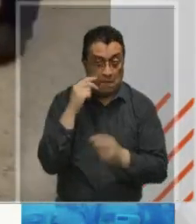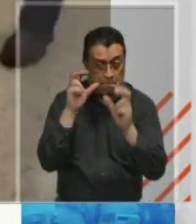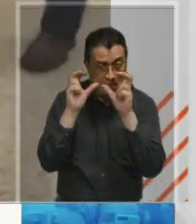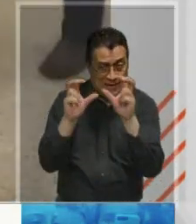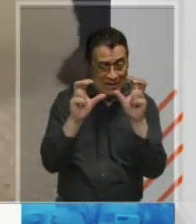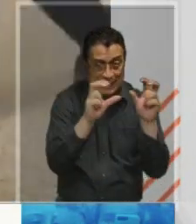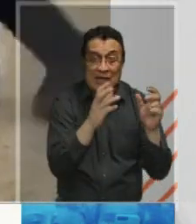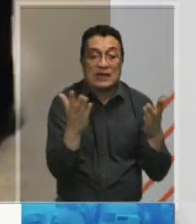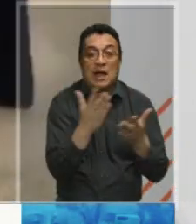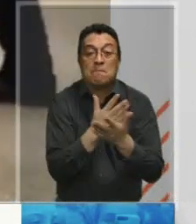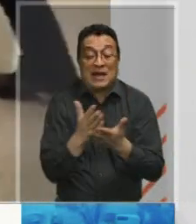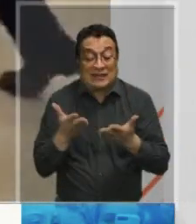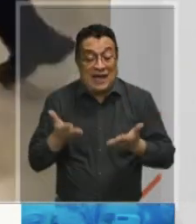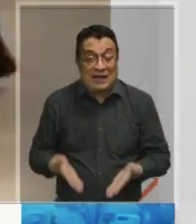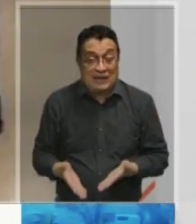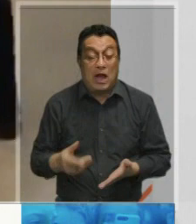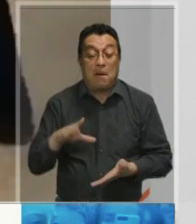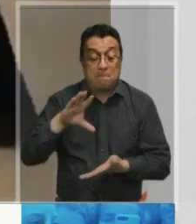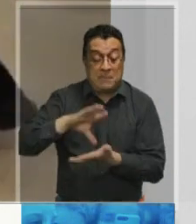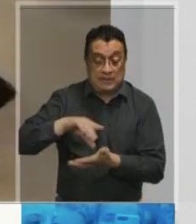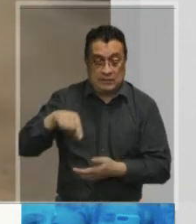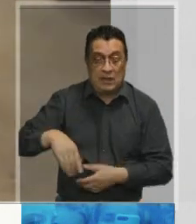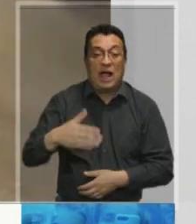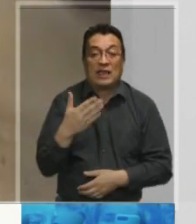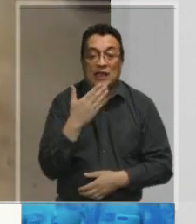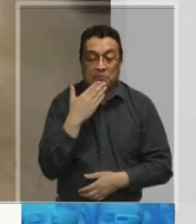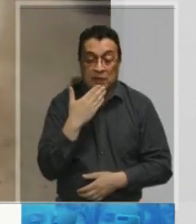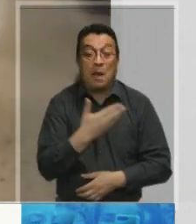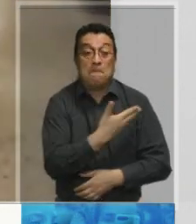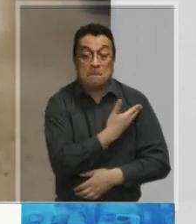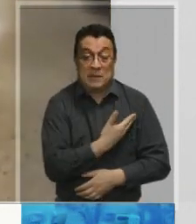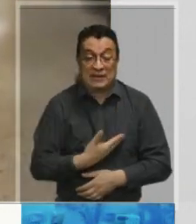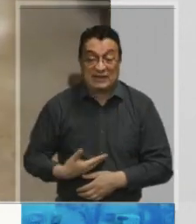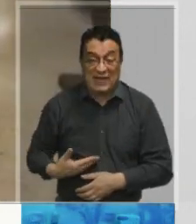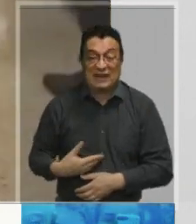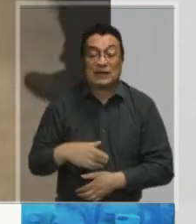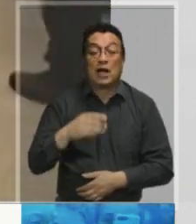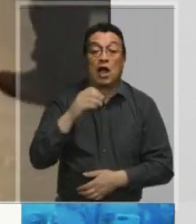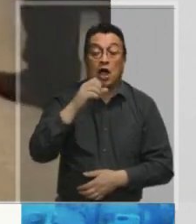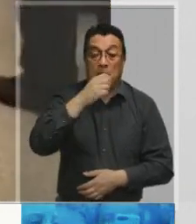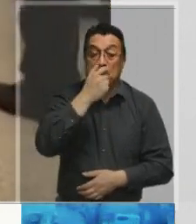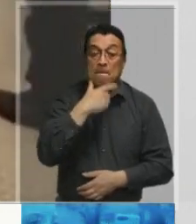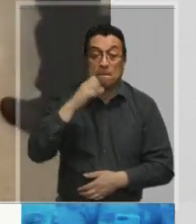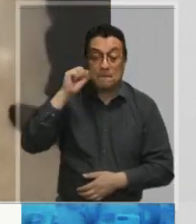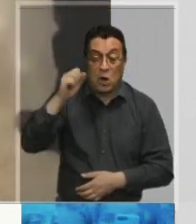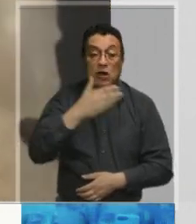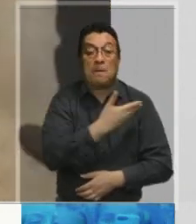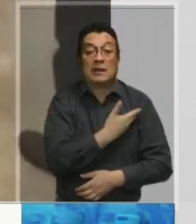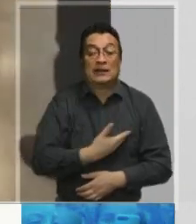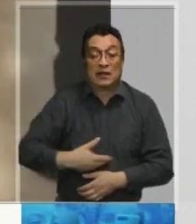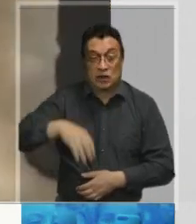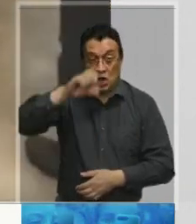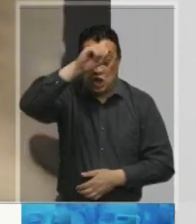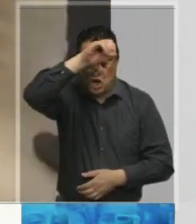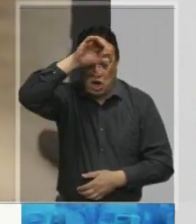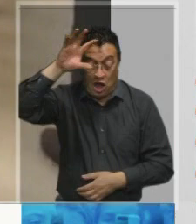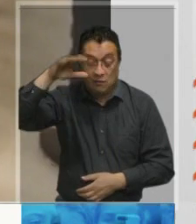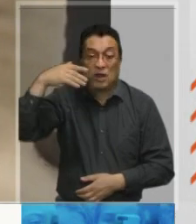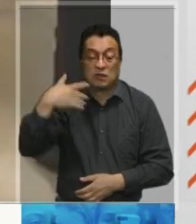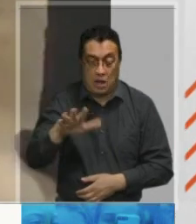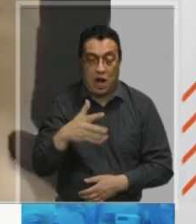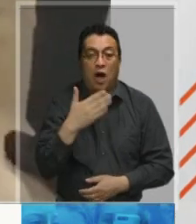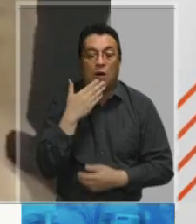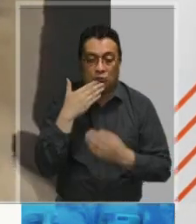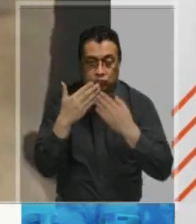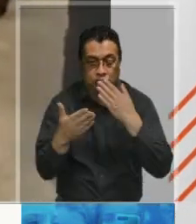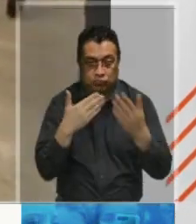aquí en Brasilia, que también en nuestro país, nuestro presidente y también el presidente colombiano ha hecho una serie de declaraciones al respecto de lo que ha estado